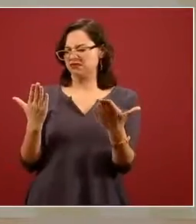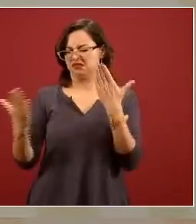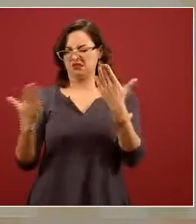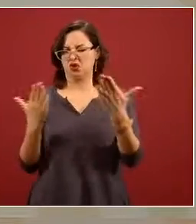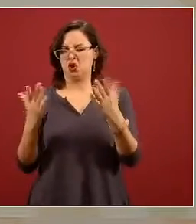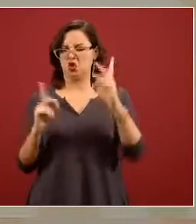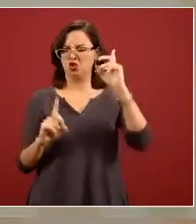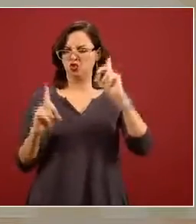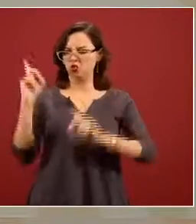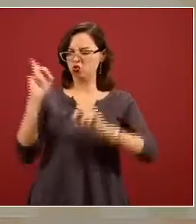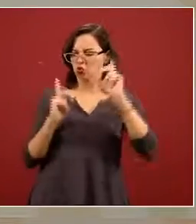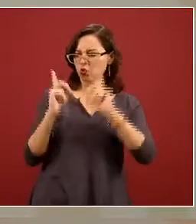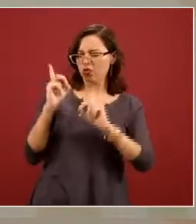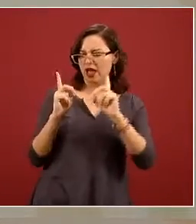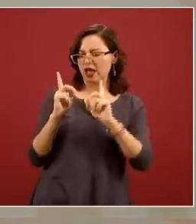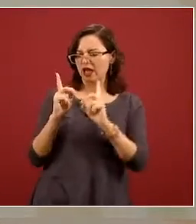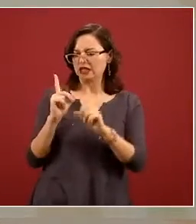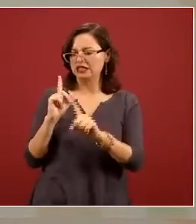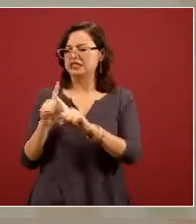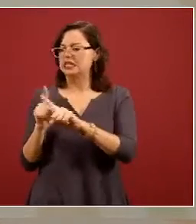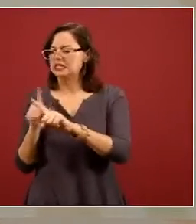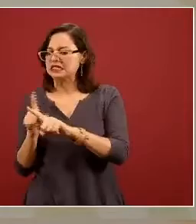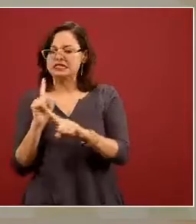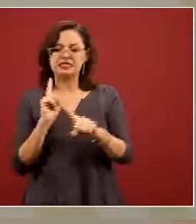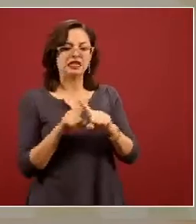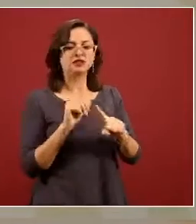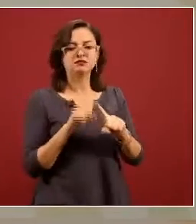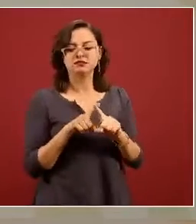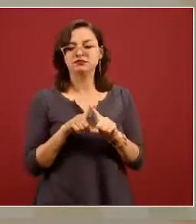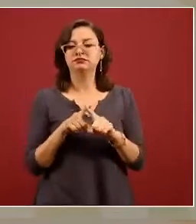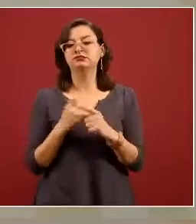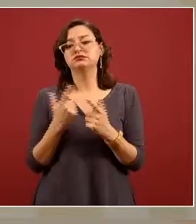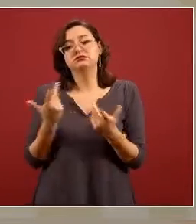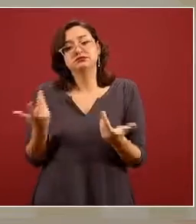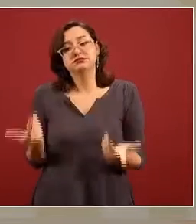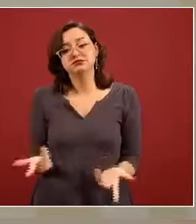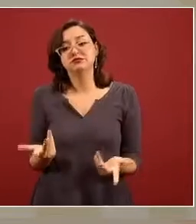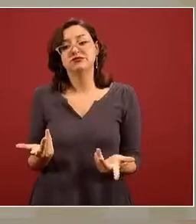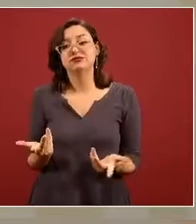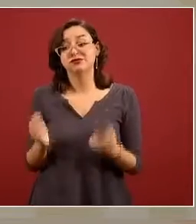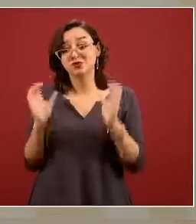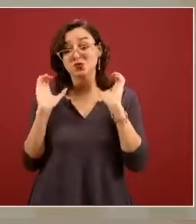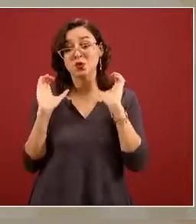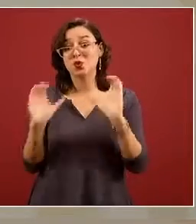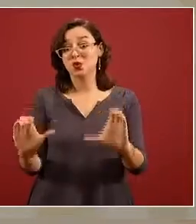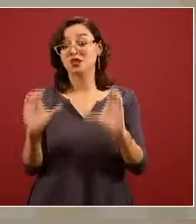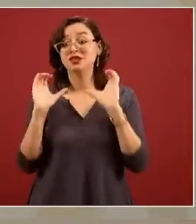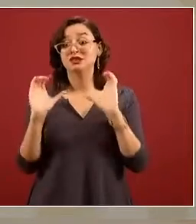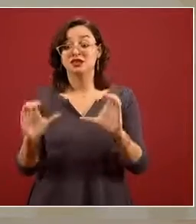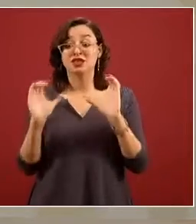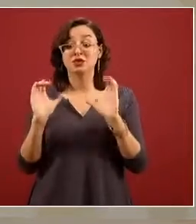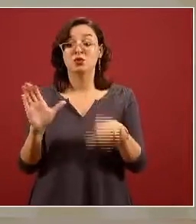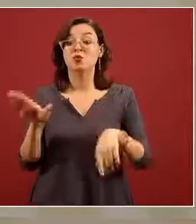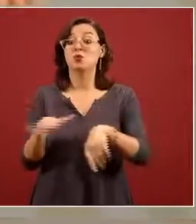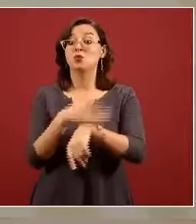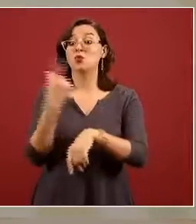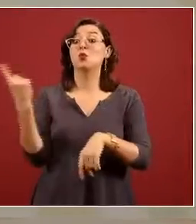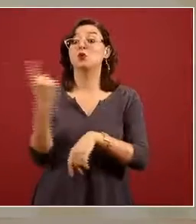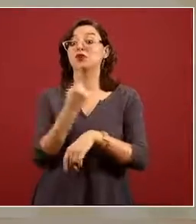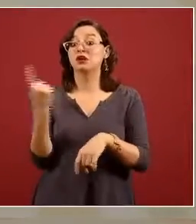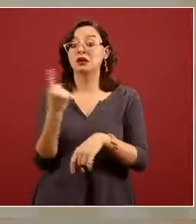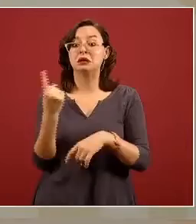información primaria, de dónde viene esto, pues realmente tener cuidado, porque así se hacen las